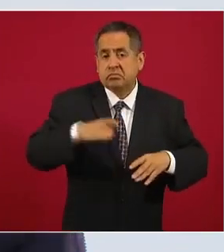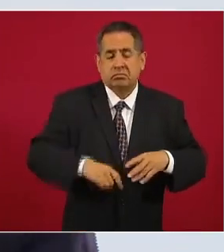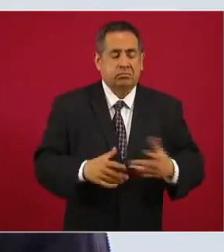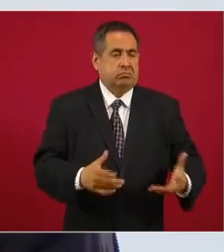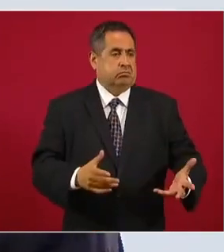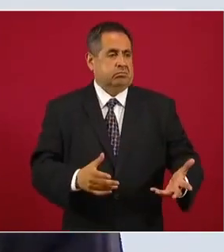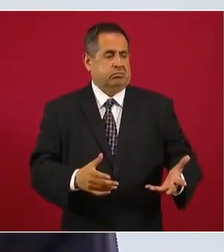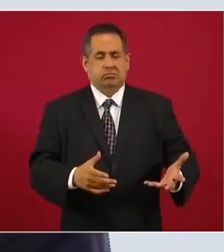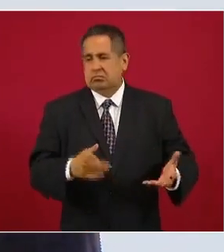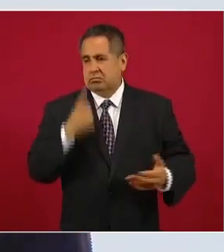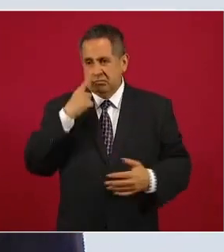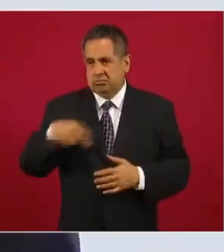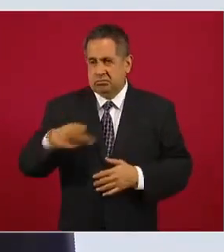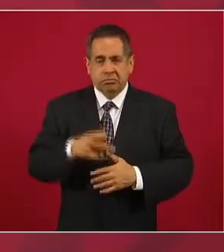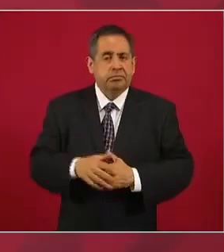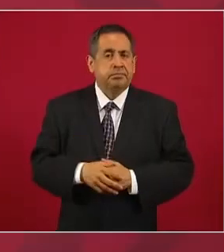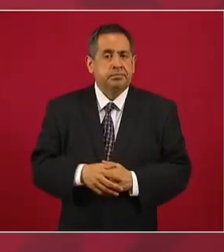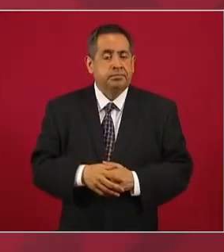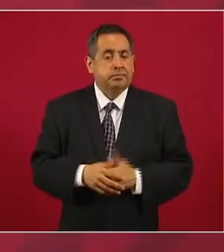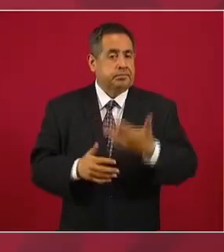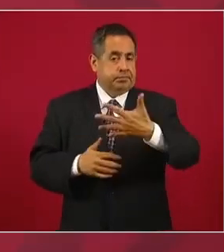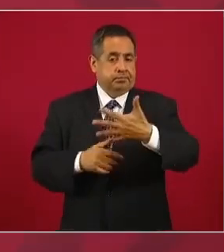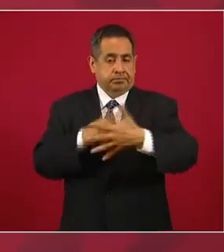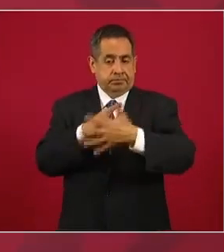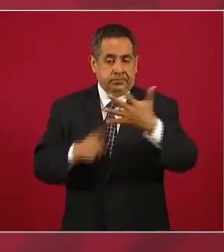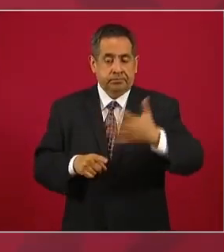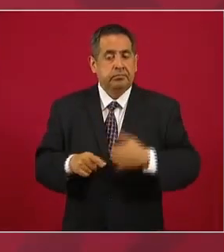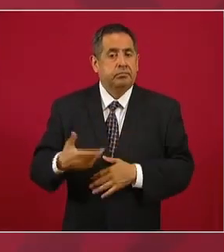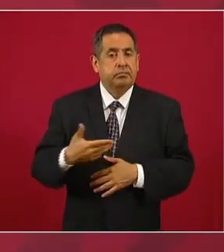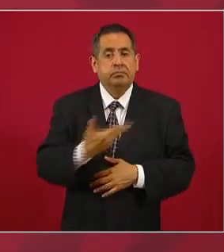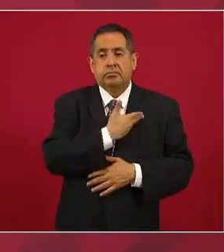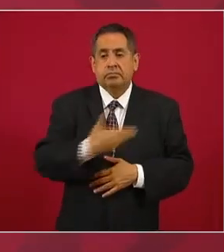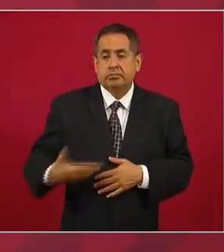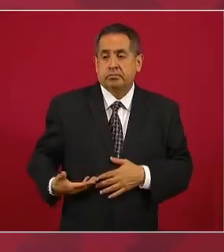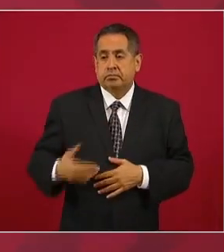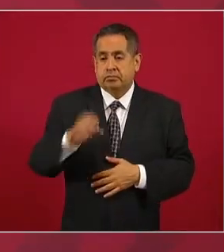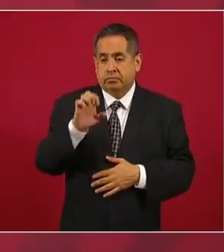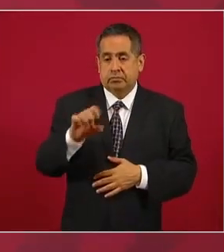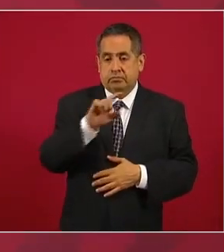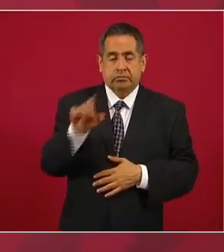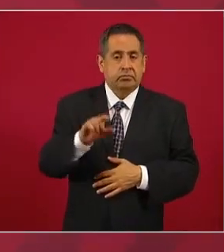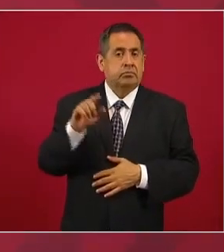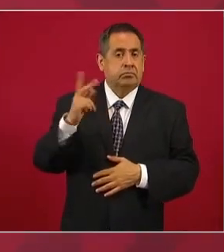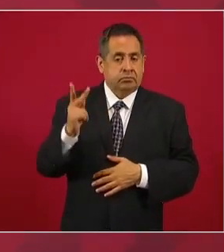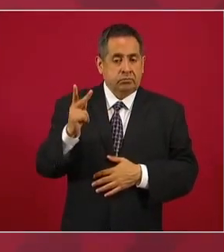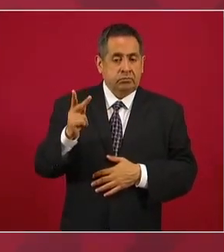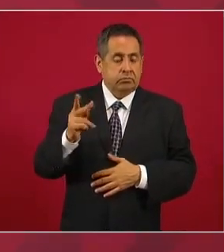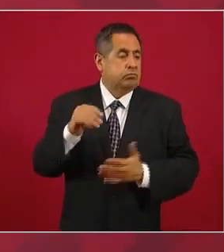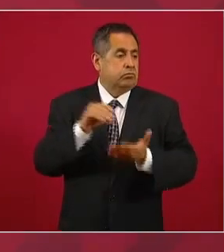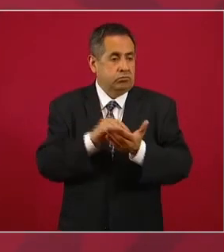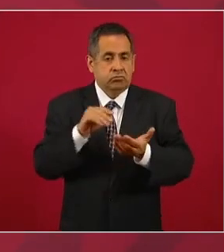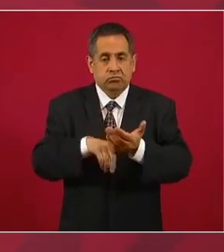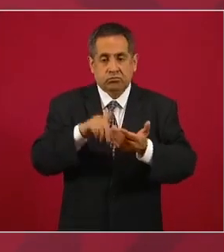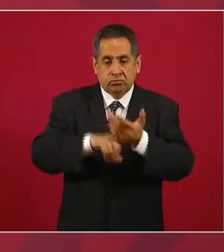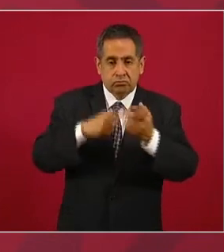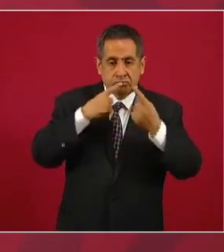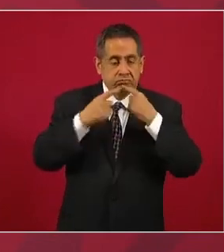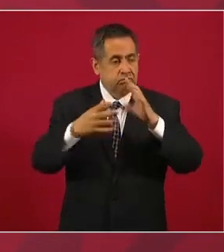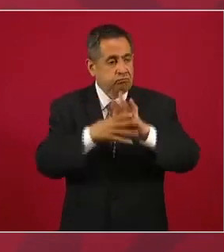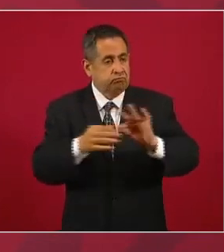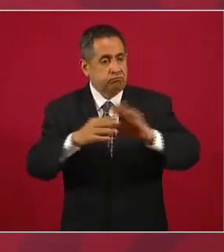Quinto, el presidente Ernesto Zedillo continuó las políticas privatizadoras de su